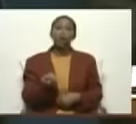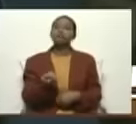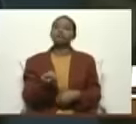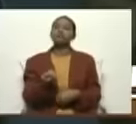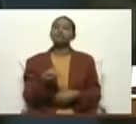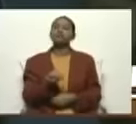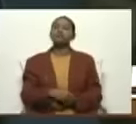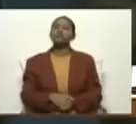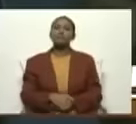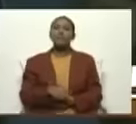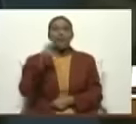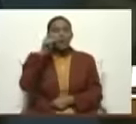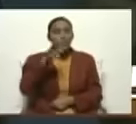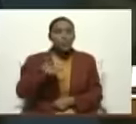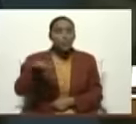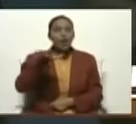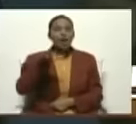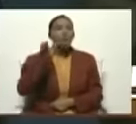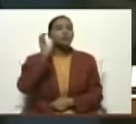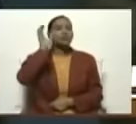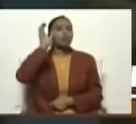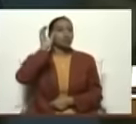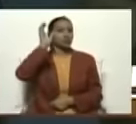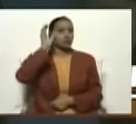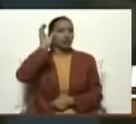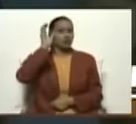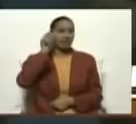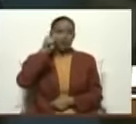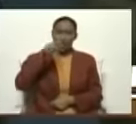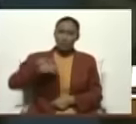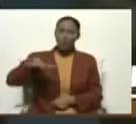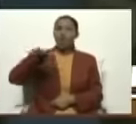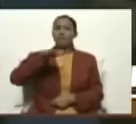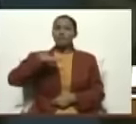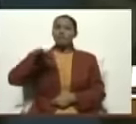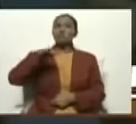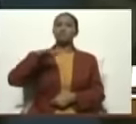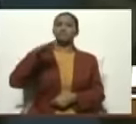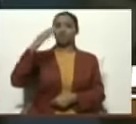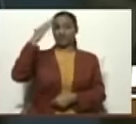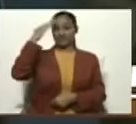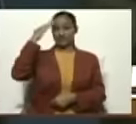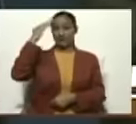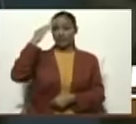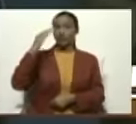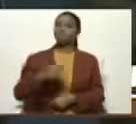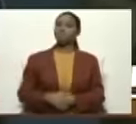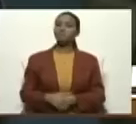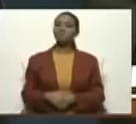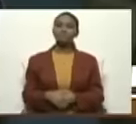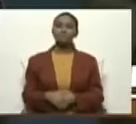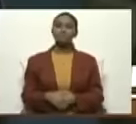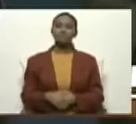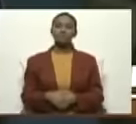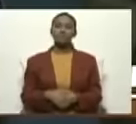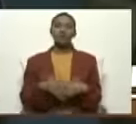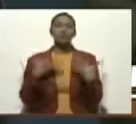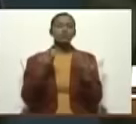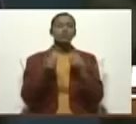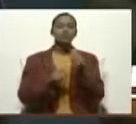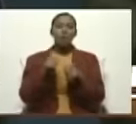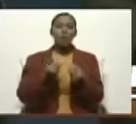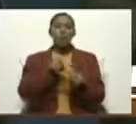pueblo consciente, un pueblo ideologizado, un pueblo que enfrenta de manera